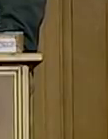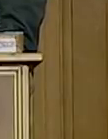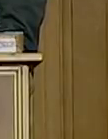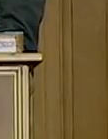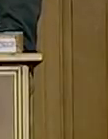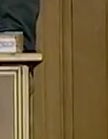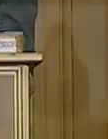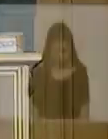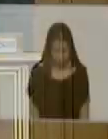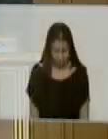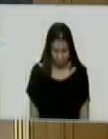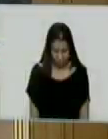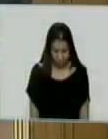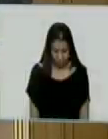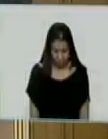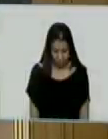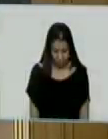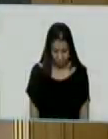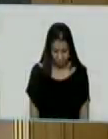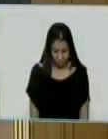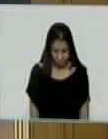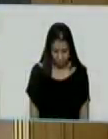Derecha venezolana, hipócrita, ¿por qué sería?